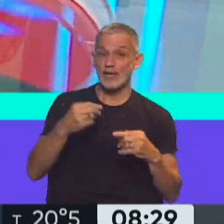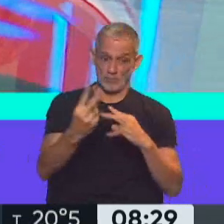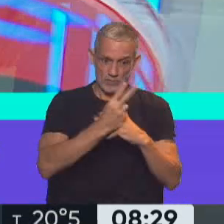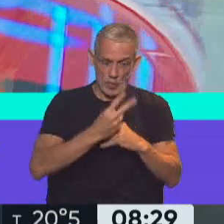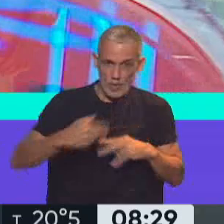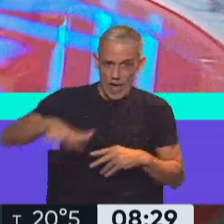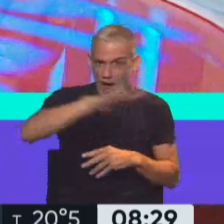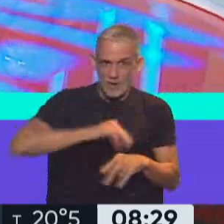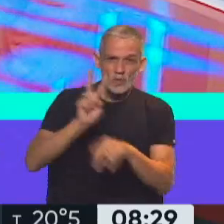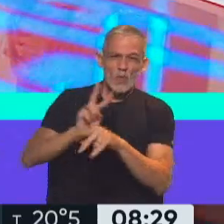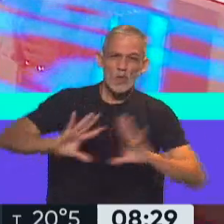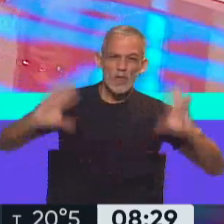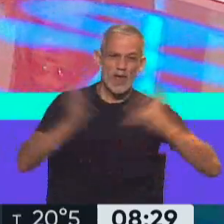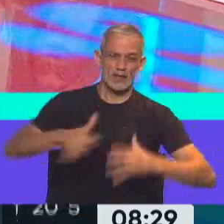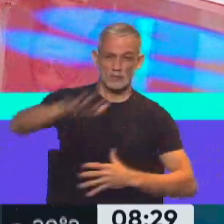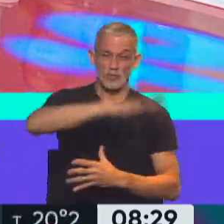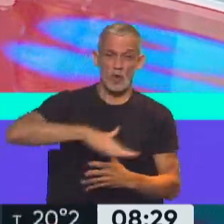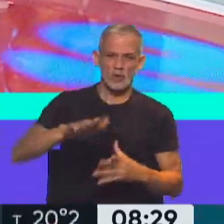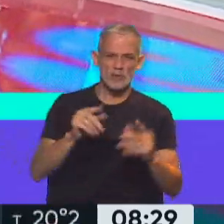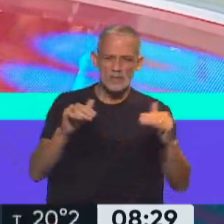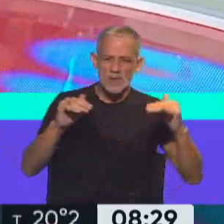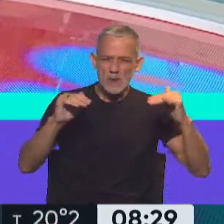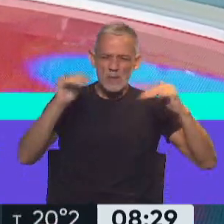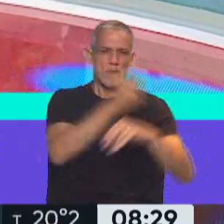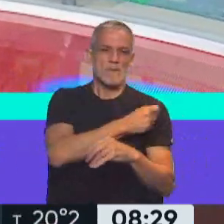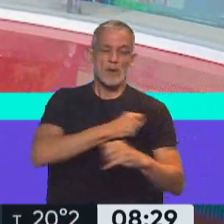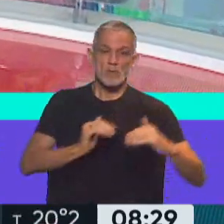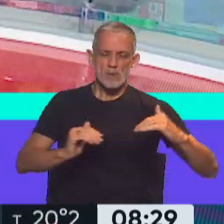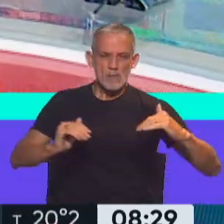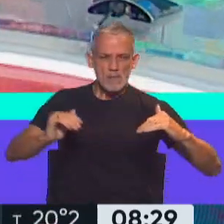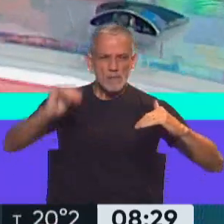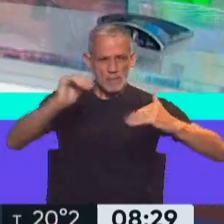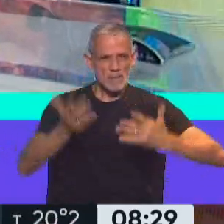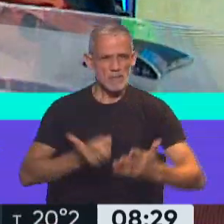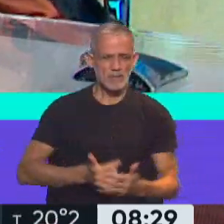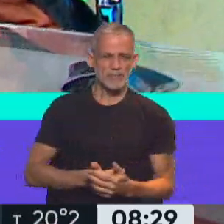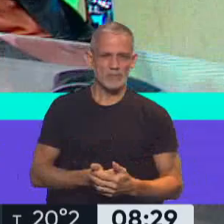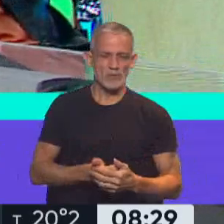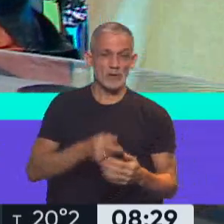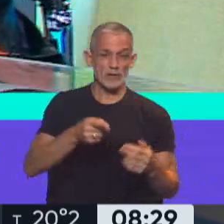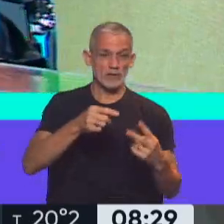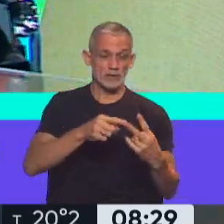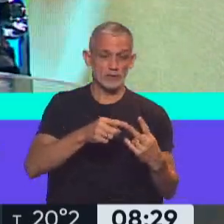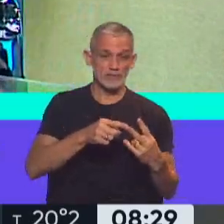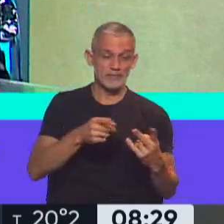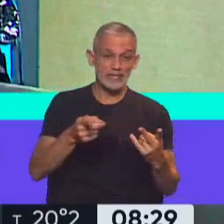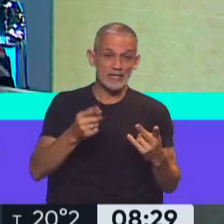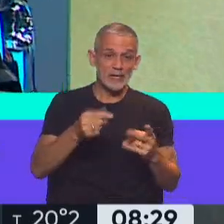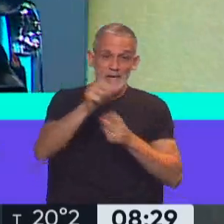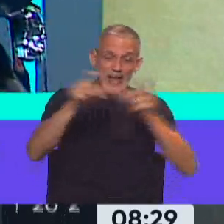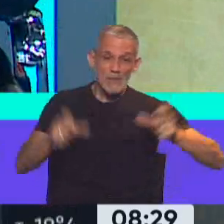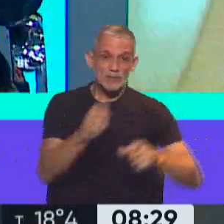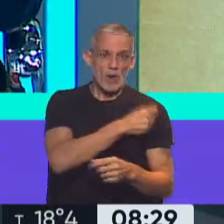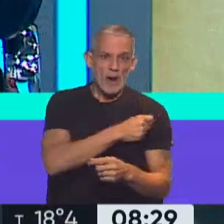protegernos entre todos y de llegar a ese porcentaje alto de vacunación, ¿no? Y de lograr que las personas se